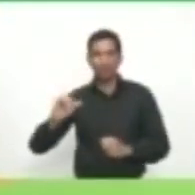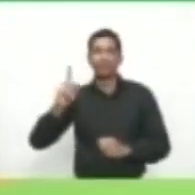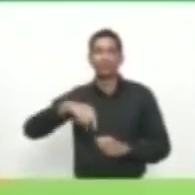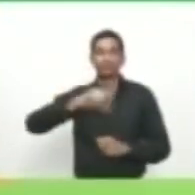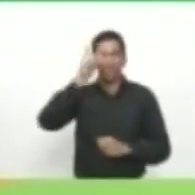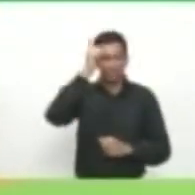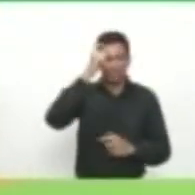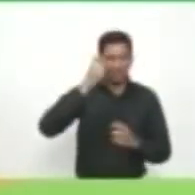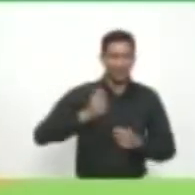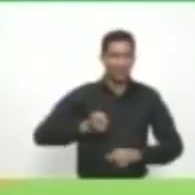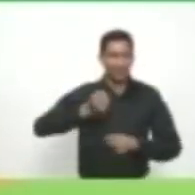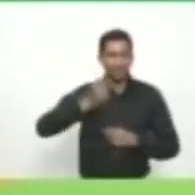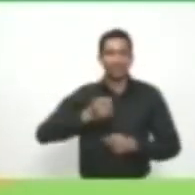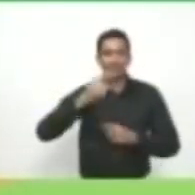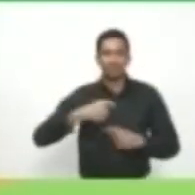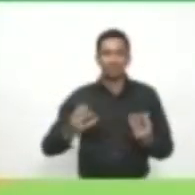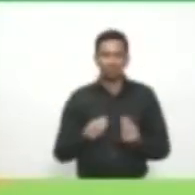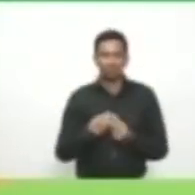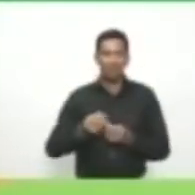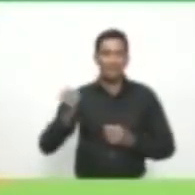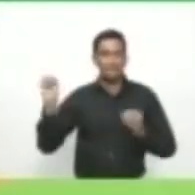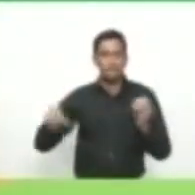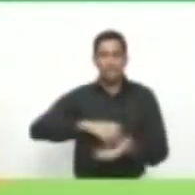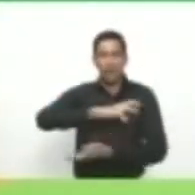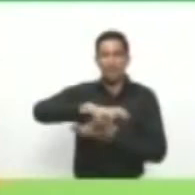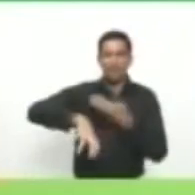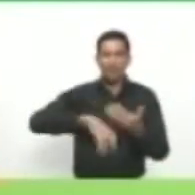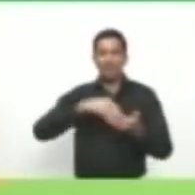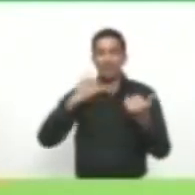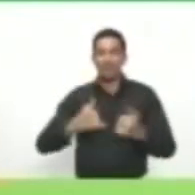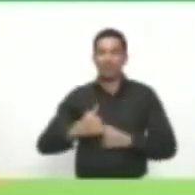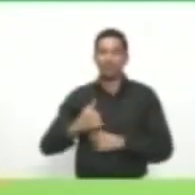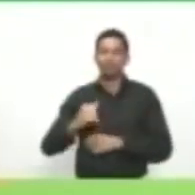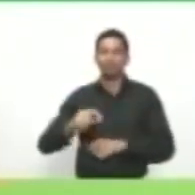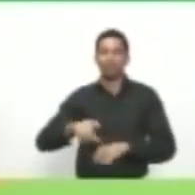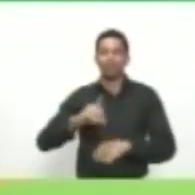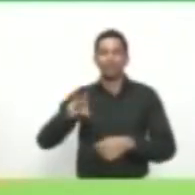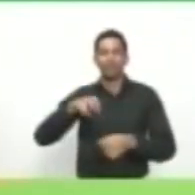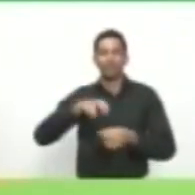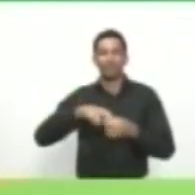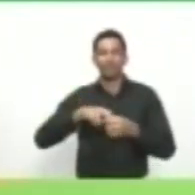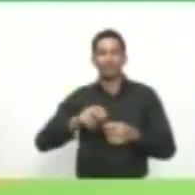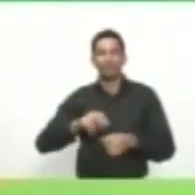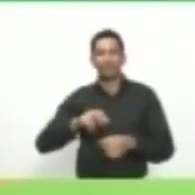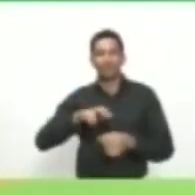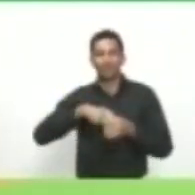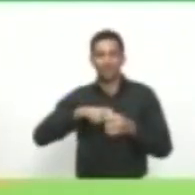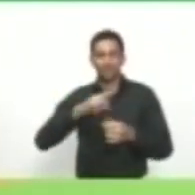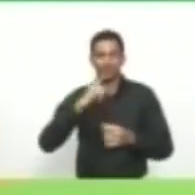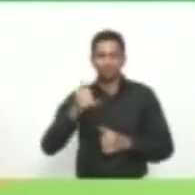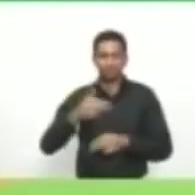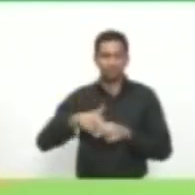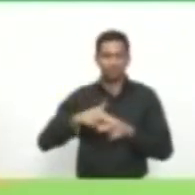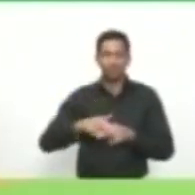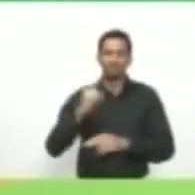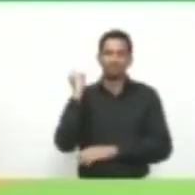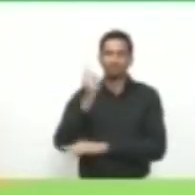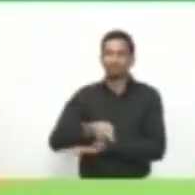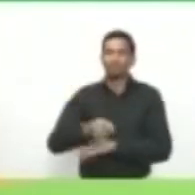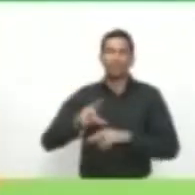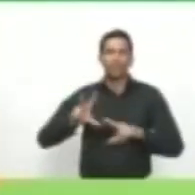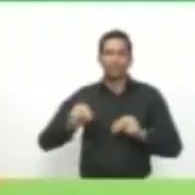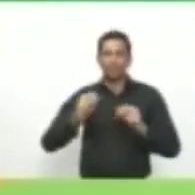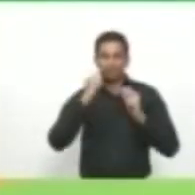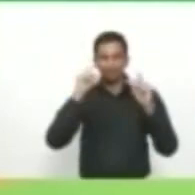la Dimayor tomó hoy la decisión de no transmitir los partidos que ambos equipos estarán jugando el próximo sábado contra Millonarios